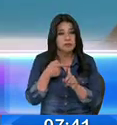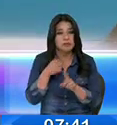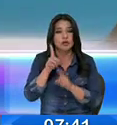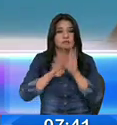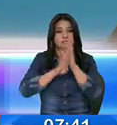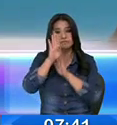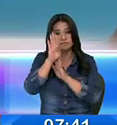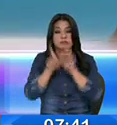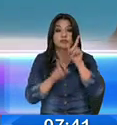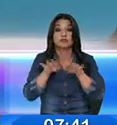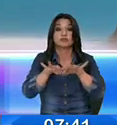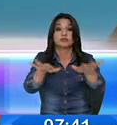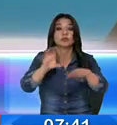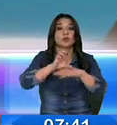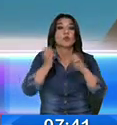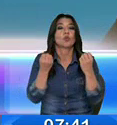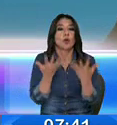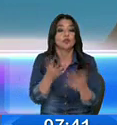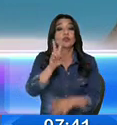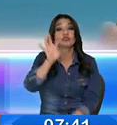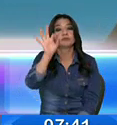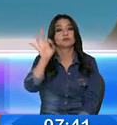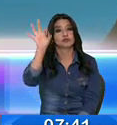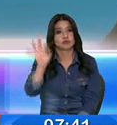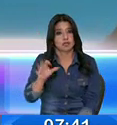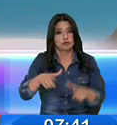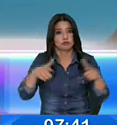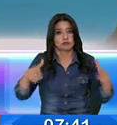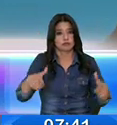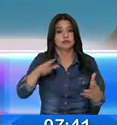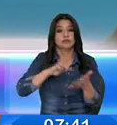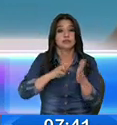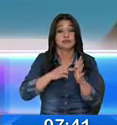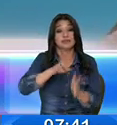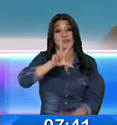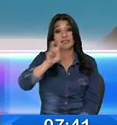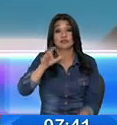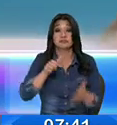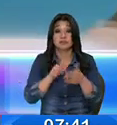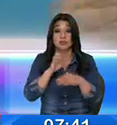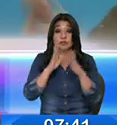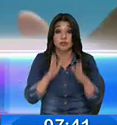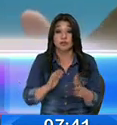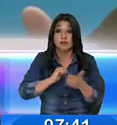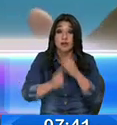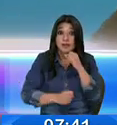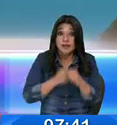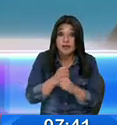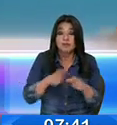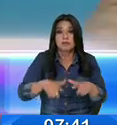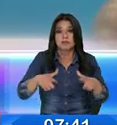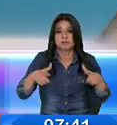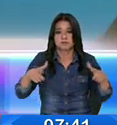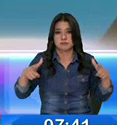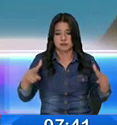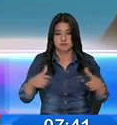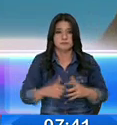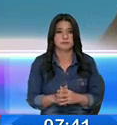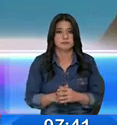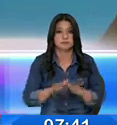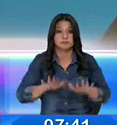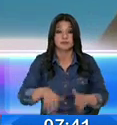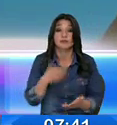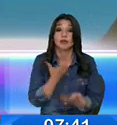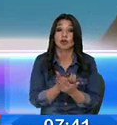crecimiento de la población en el ecuador el 2% se significa 300.000 ecuatorianos que cada año crece la población la población